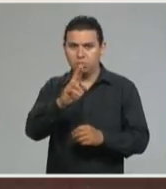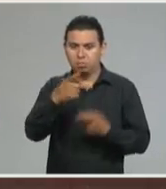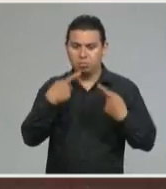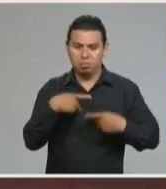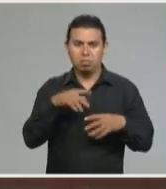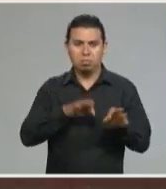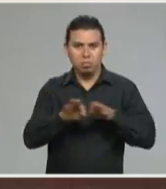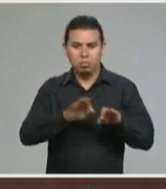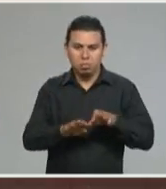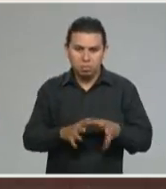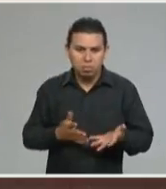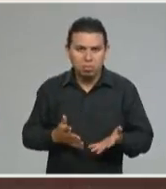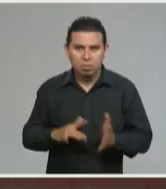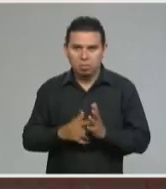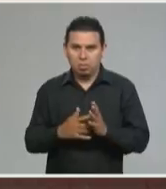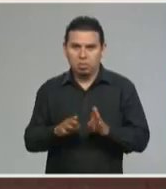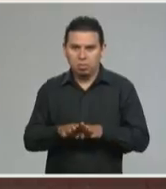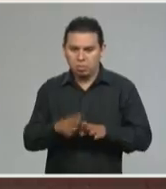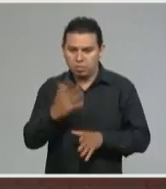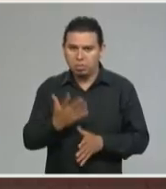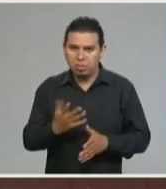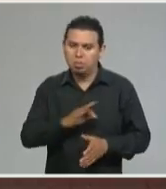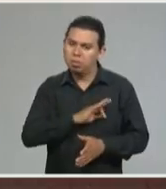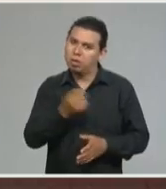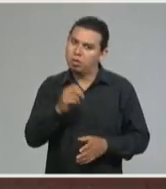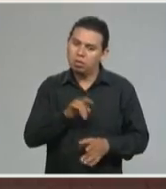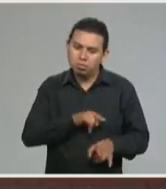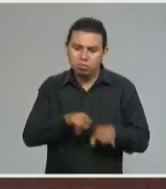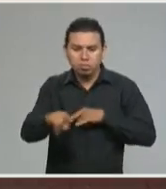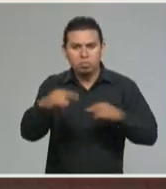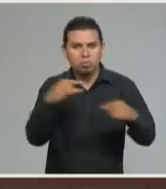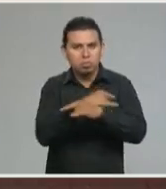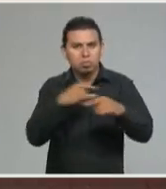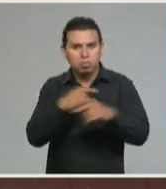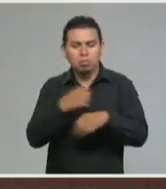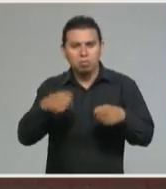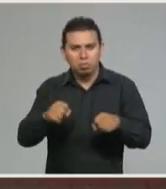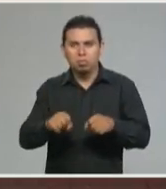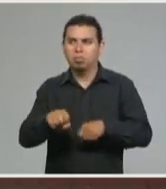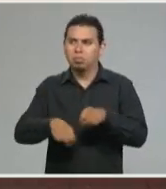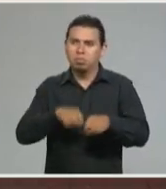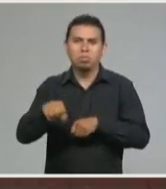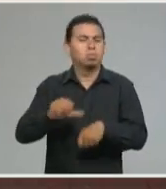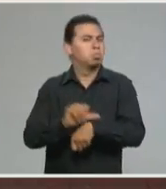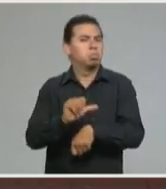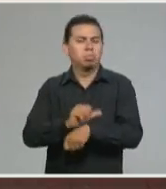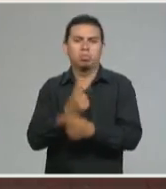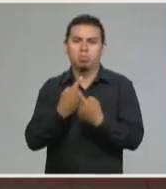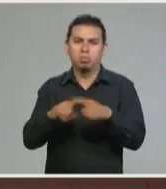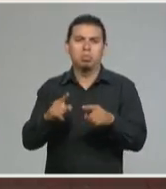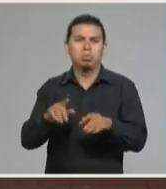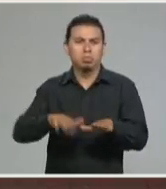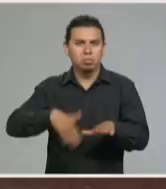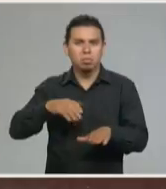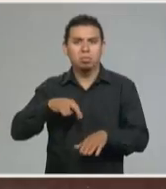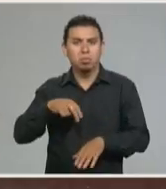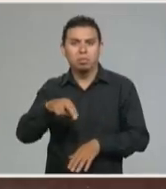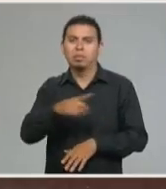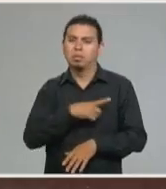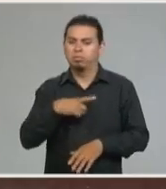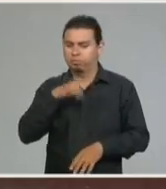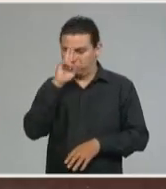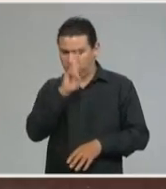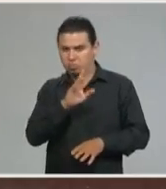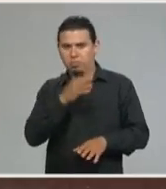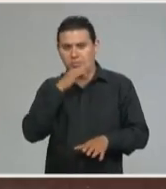gente que trabaja y tiene la obligación de circular en esta ciudad, como sea, en motocicleta, en bicicleta, en vehículos, patineta o caminando.